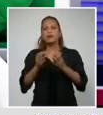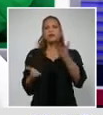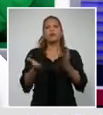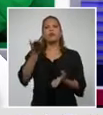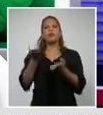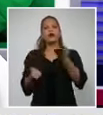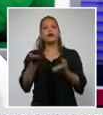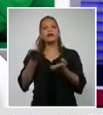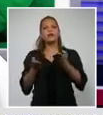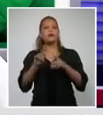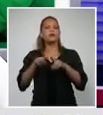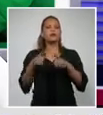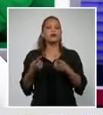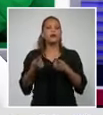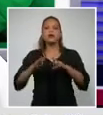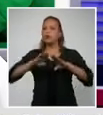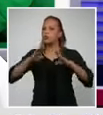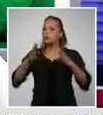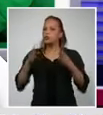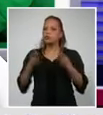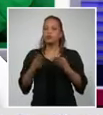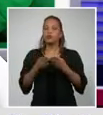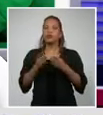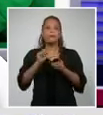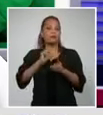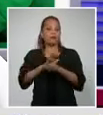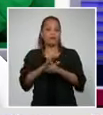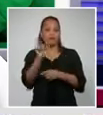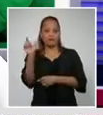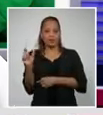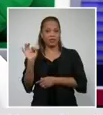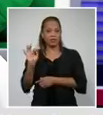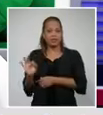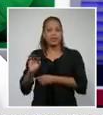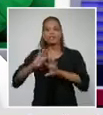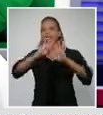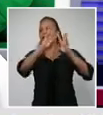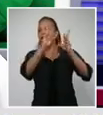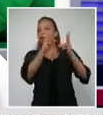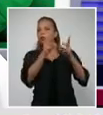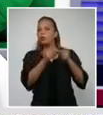lo que se produjo a partir de esa fecha, pues ya se acumulan